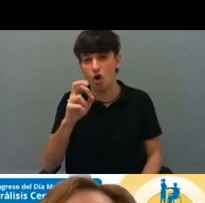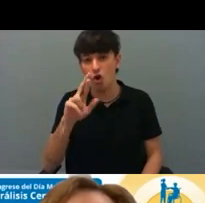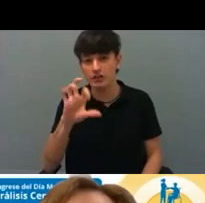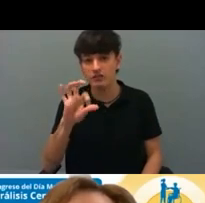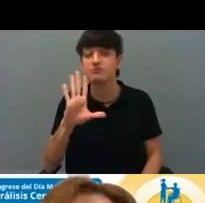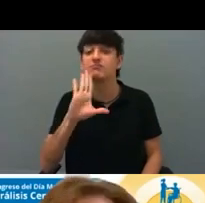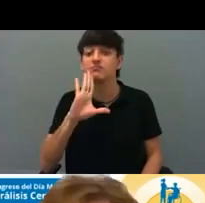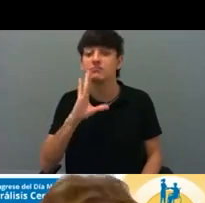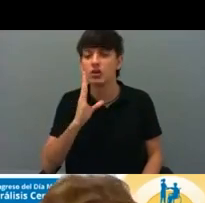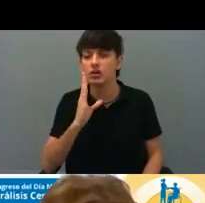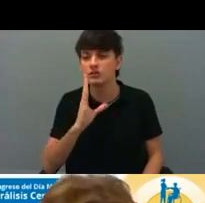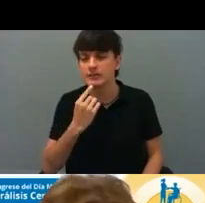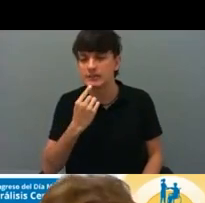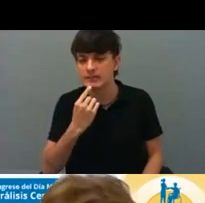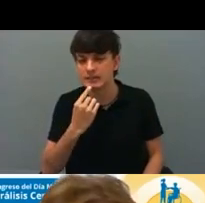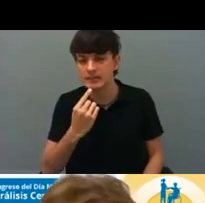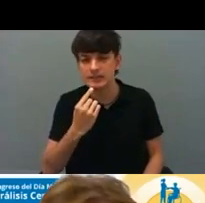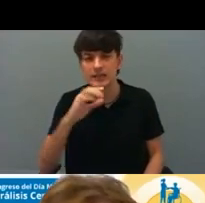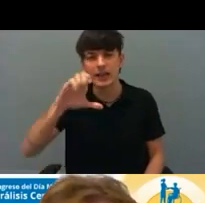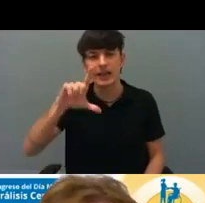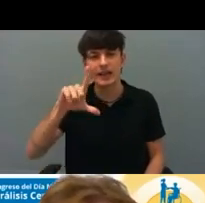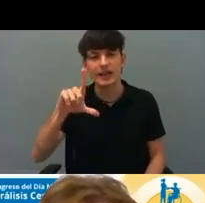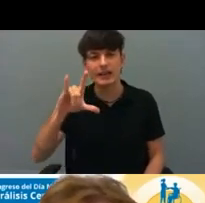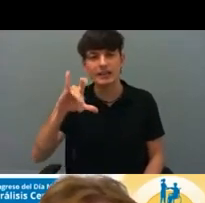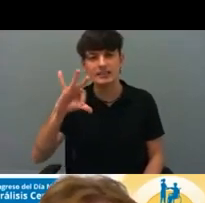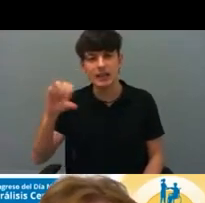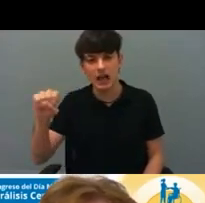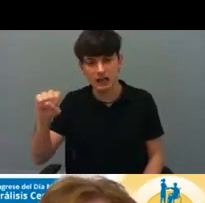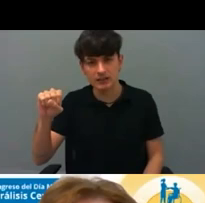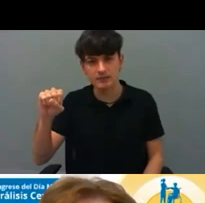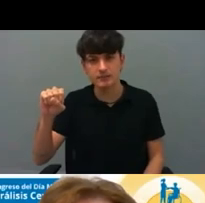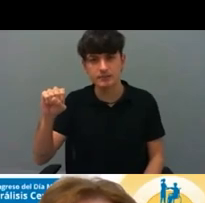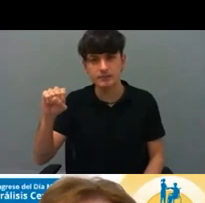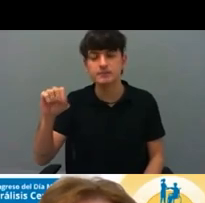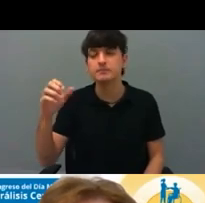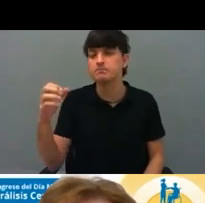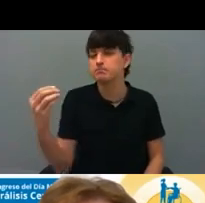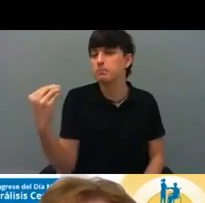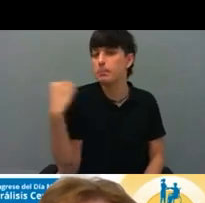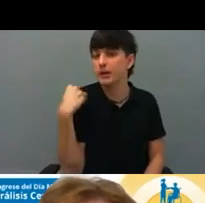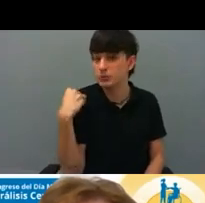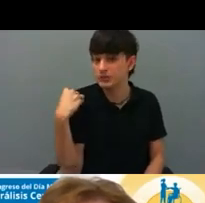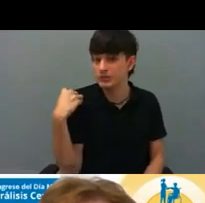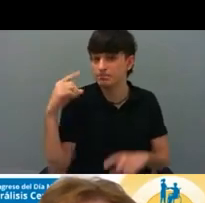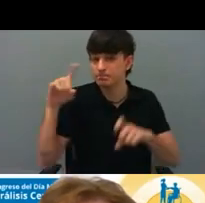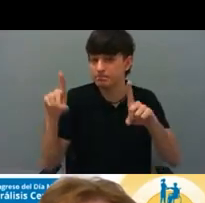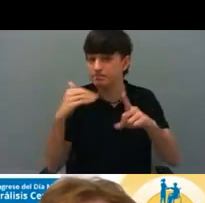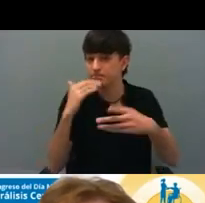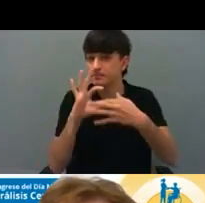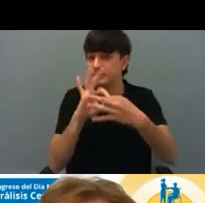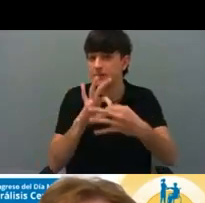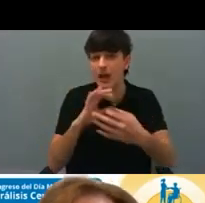comentas, Elisa Otadi, nos pregunta, entonces, si por favor le activáis el